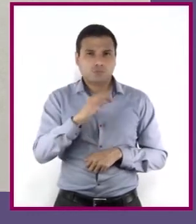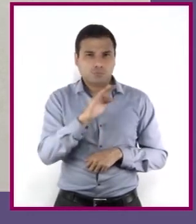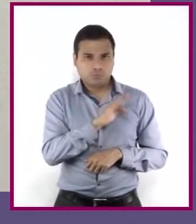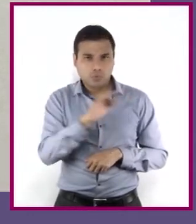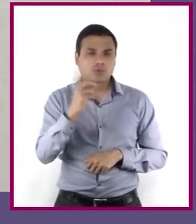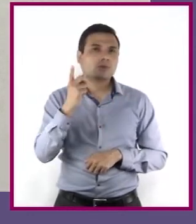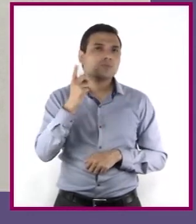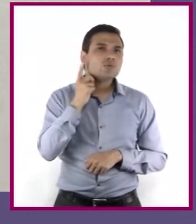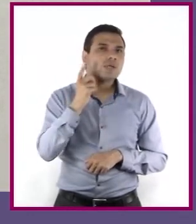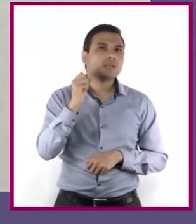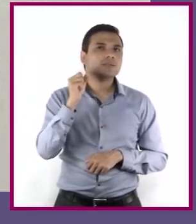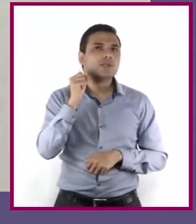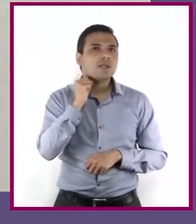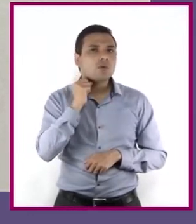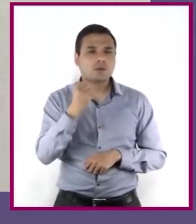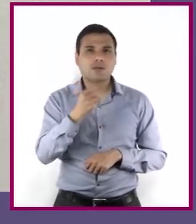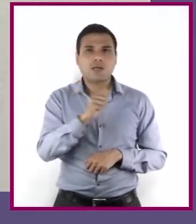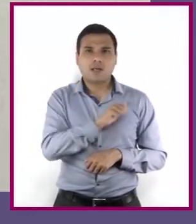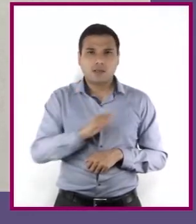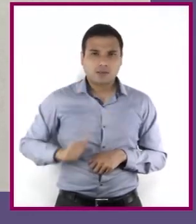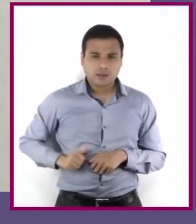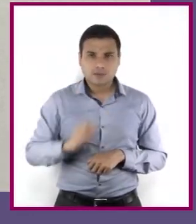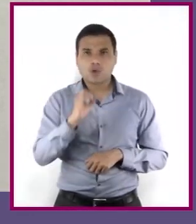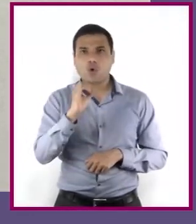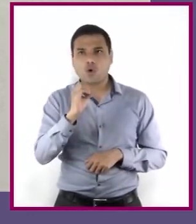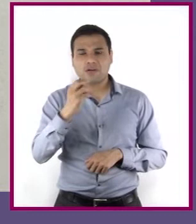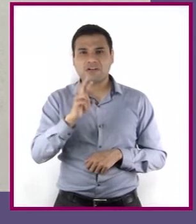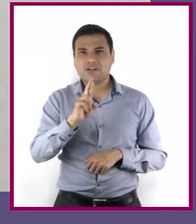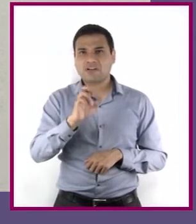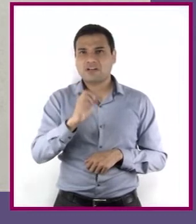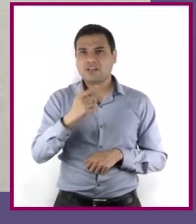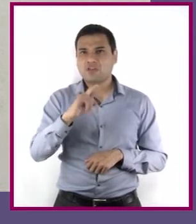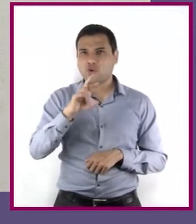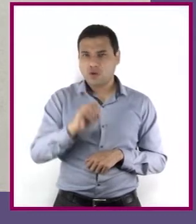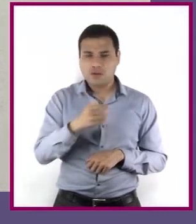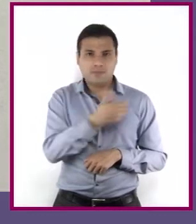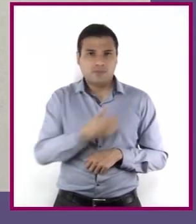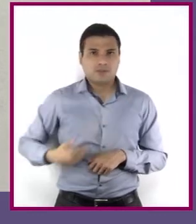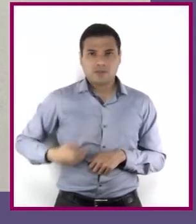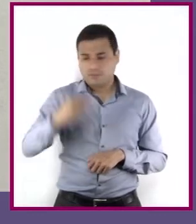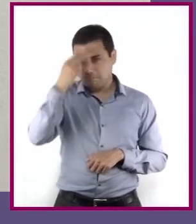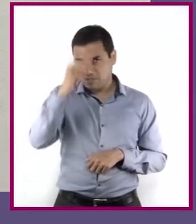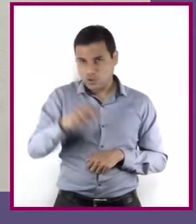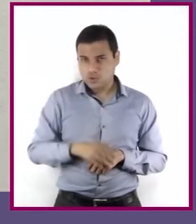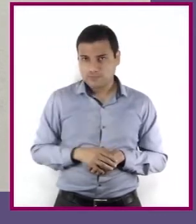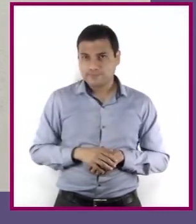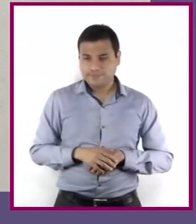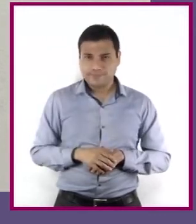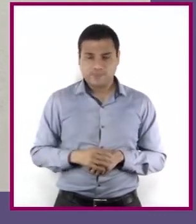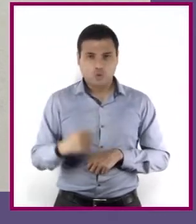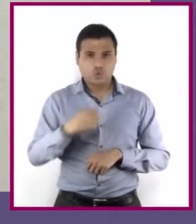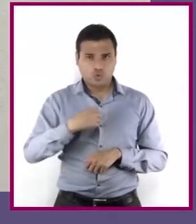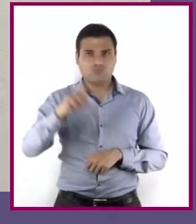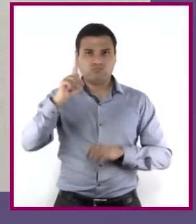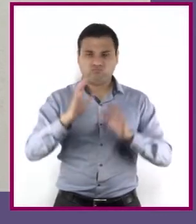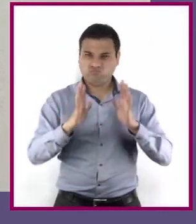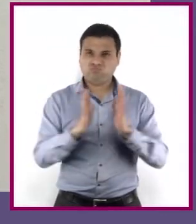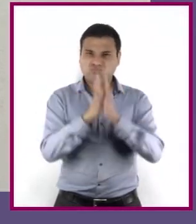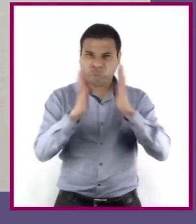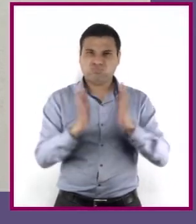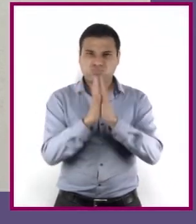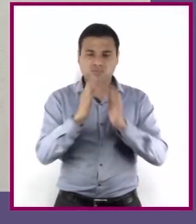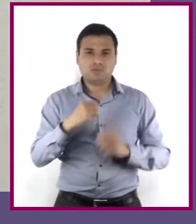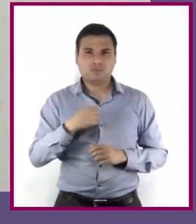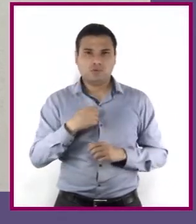diputada, senadora, alcaldesa, regidora o presidenta de México. O igual escribiré y seré la protagonista de mi